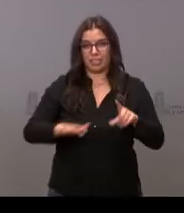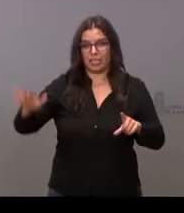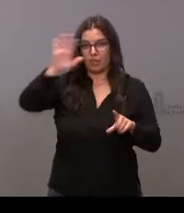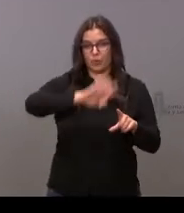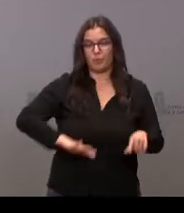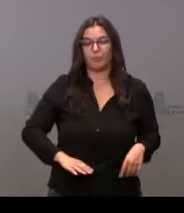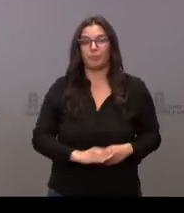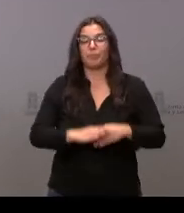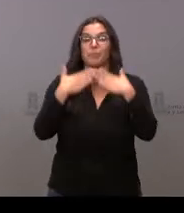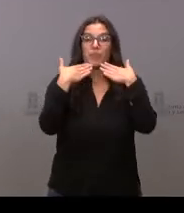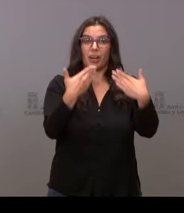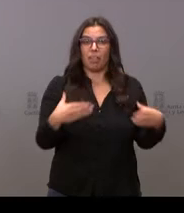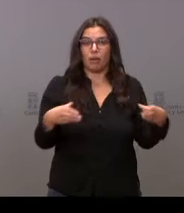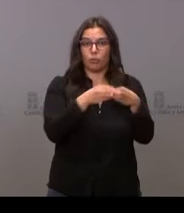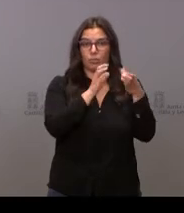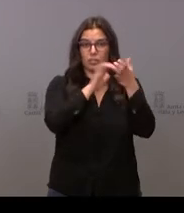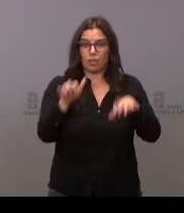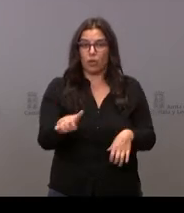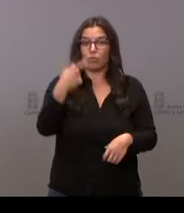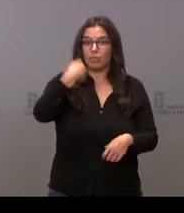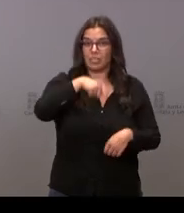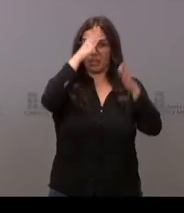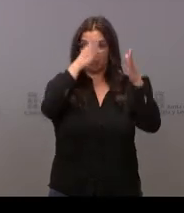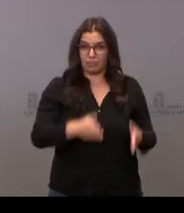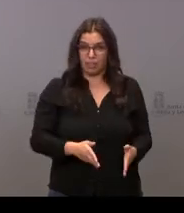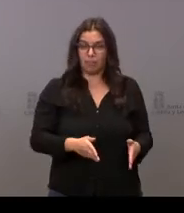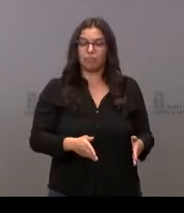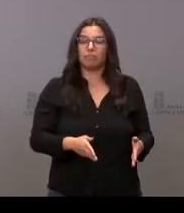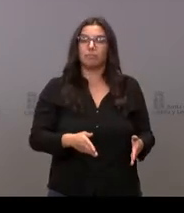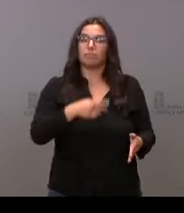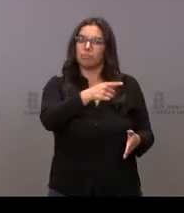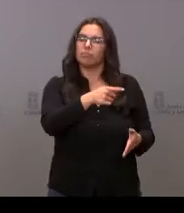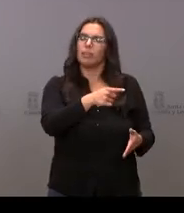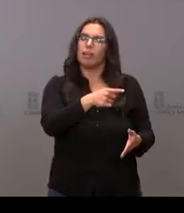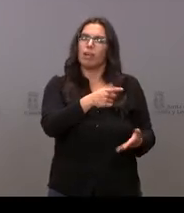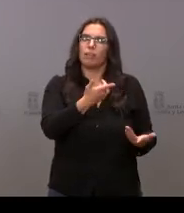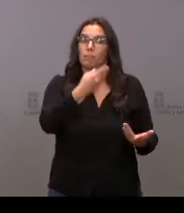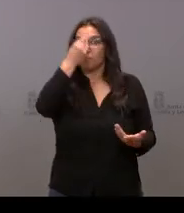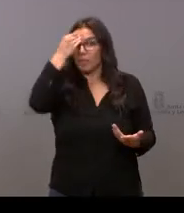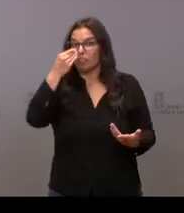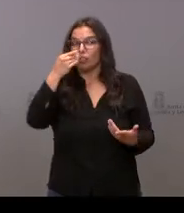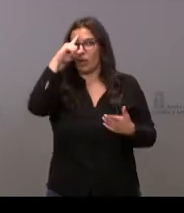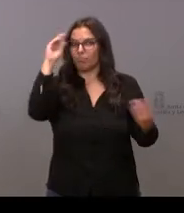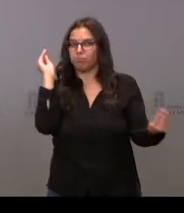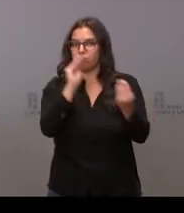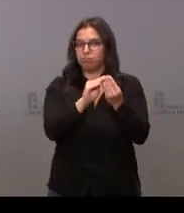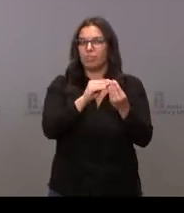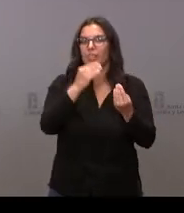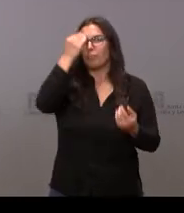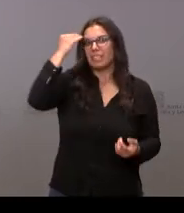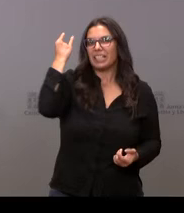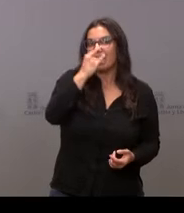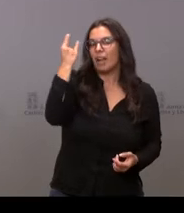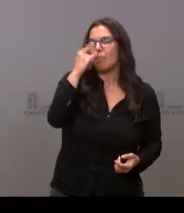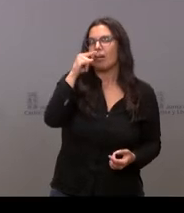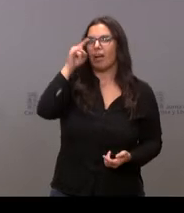agradecer a la junta de castilla y léon a su presidente que comparte creo la idea de que salamanca es una de las